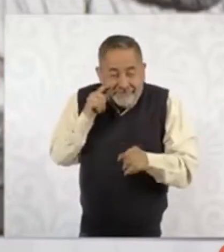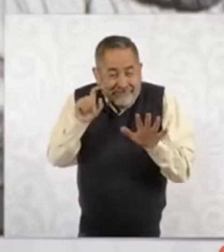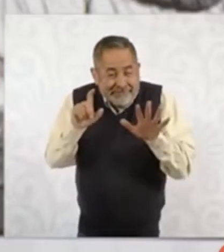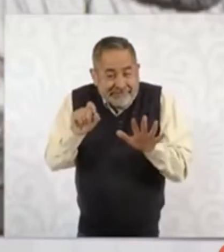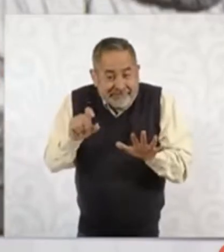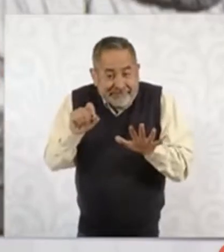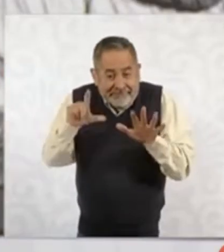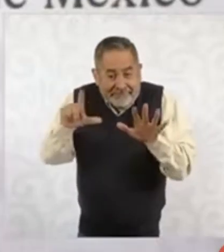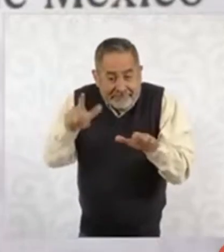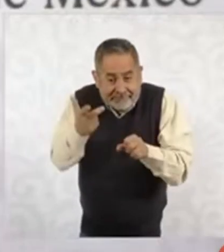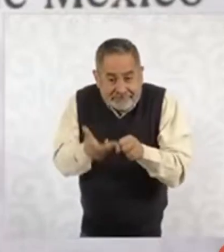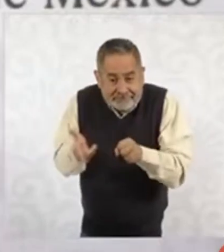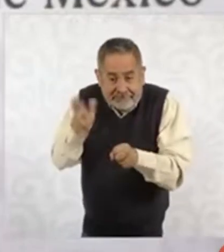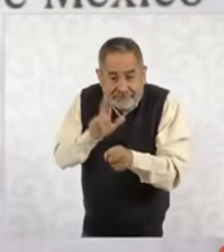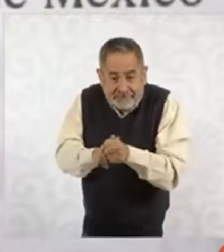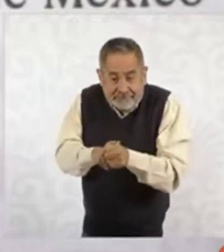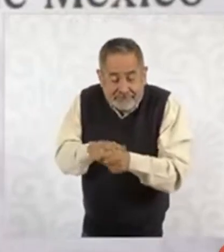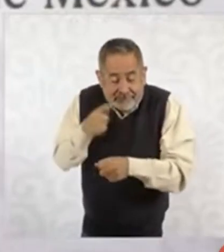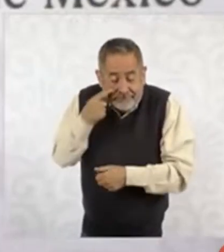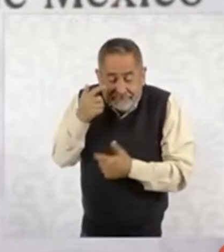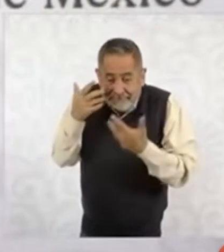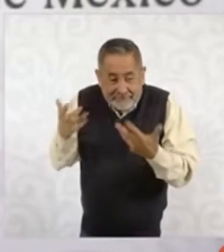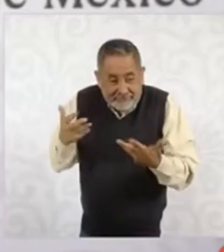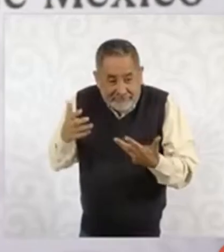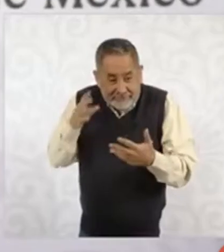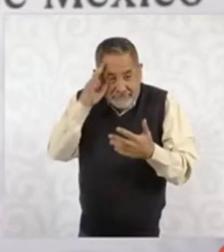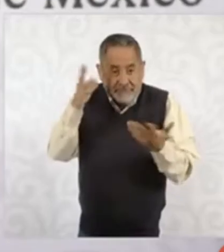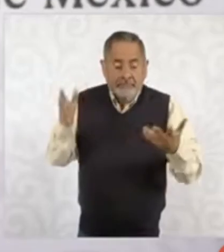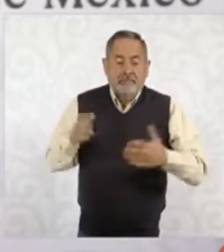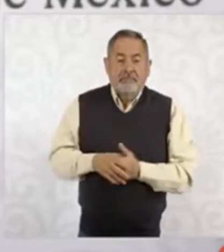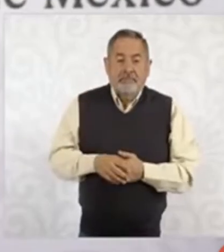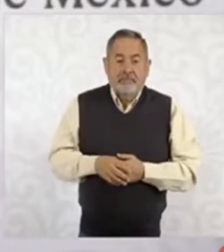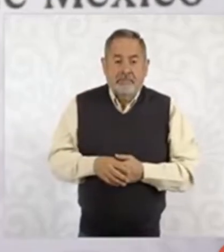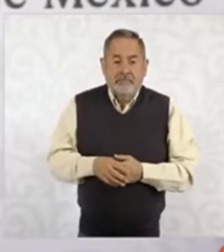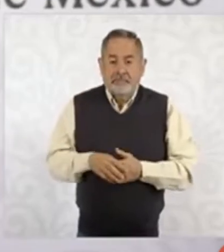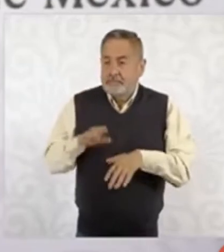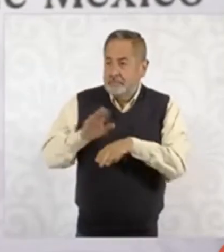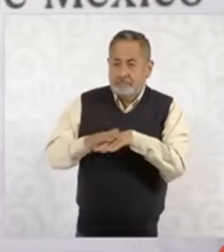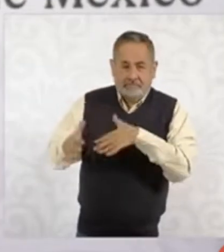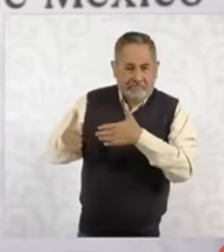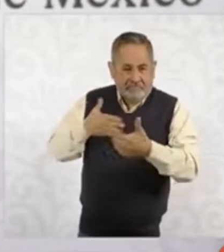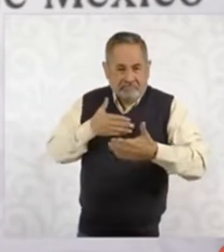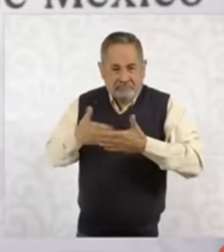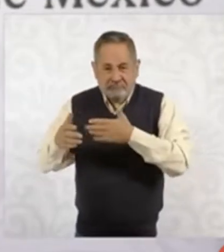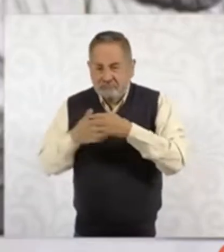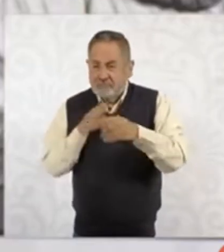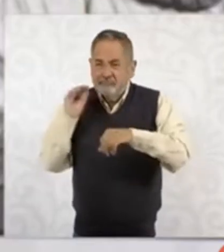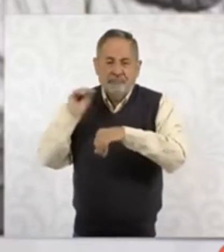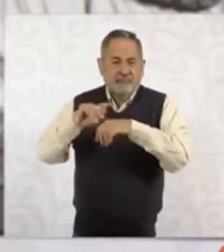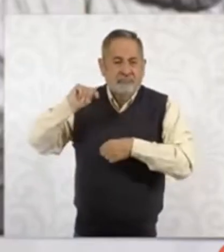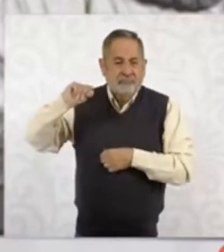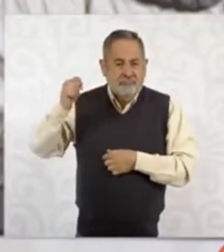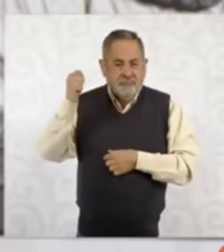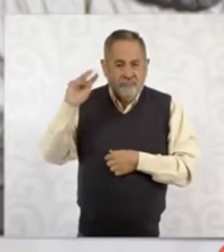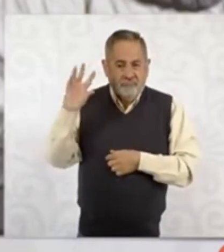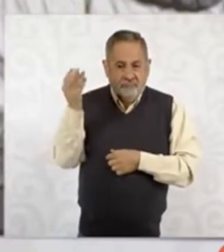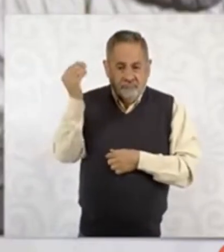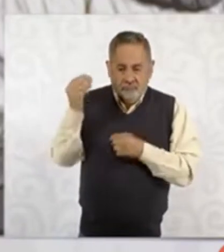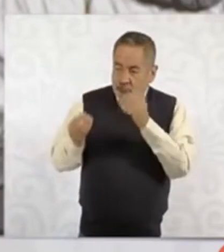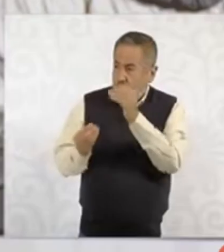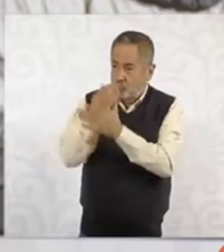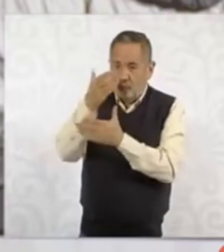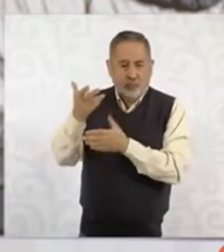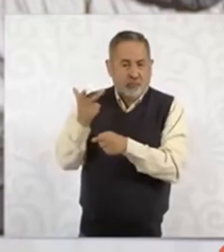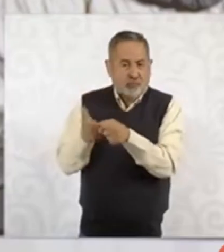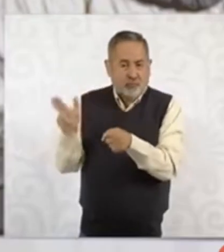hospitales. Vean nada más la modernidad, la tecnología de los nuevos